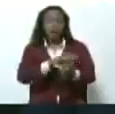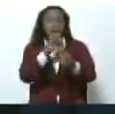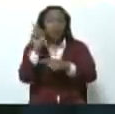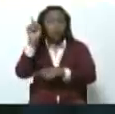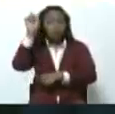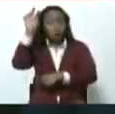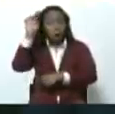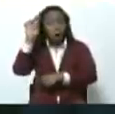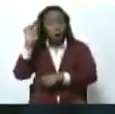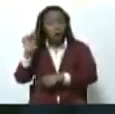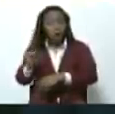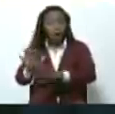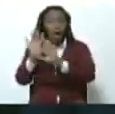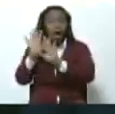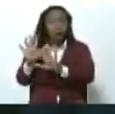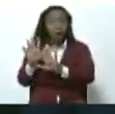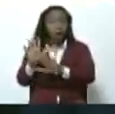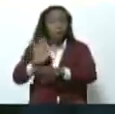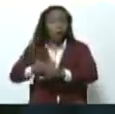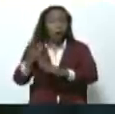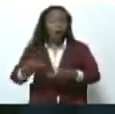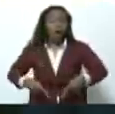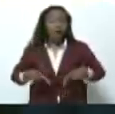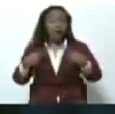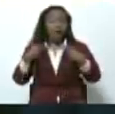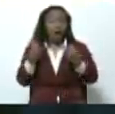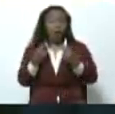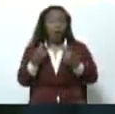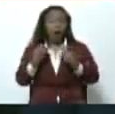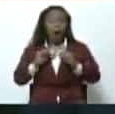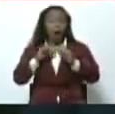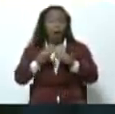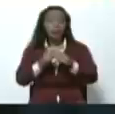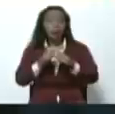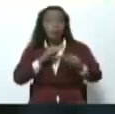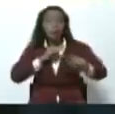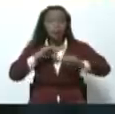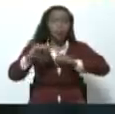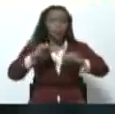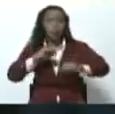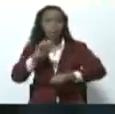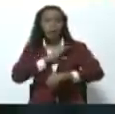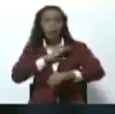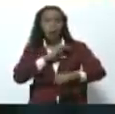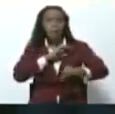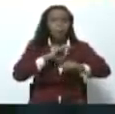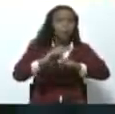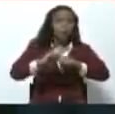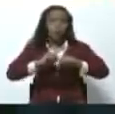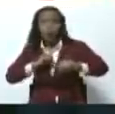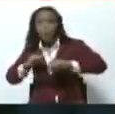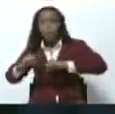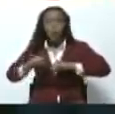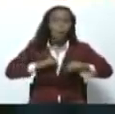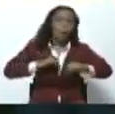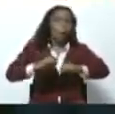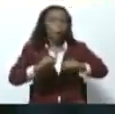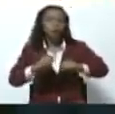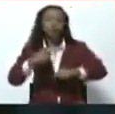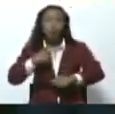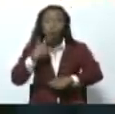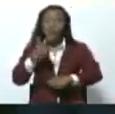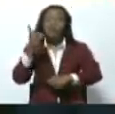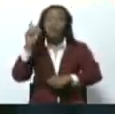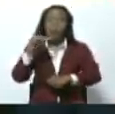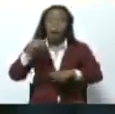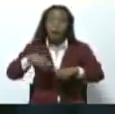días. Porque la vida económica comienza, mira, con motor propio a moverse. Yo les dije también este